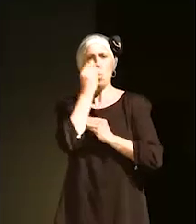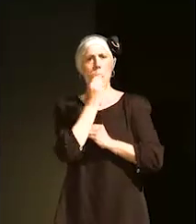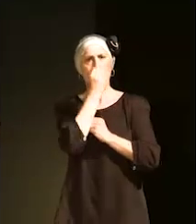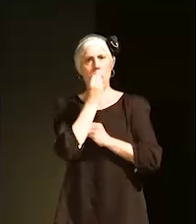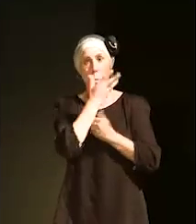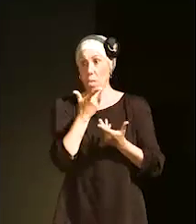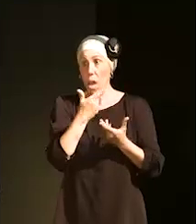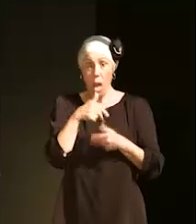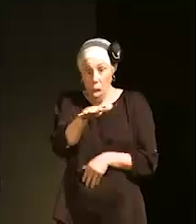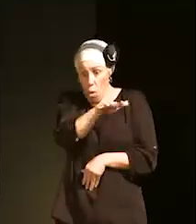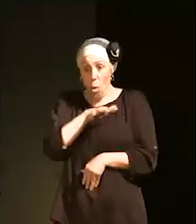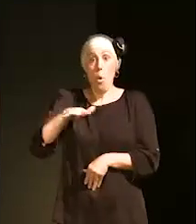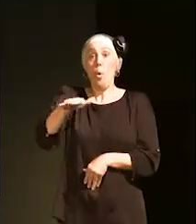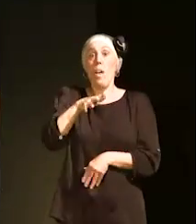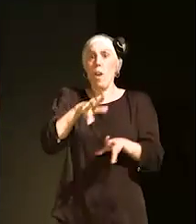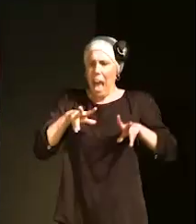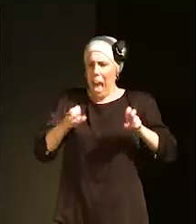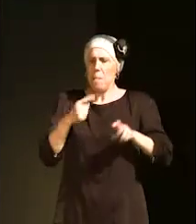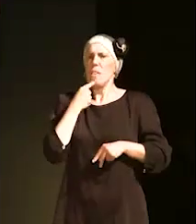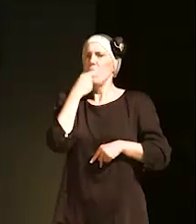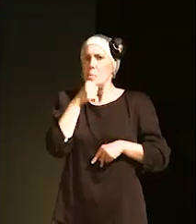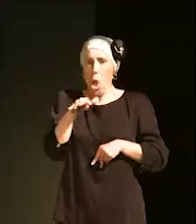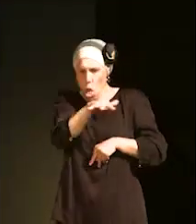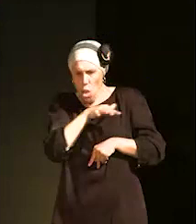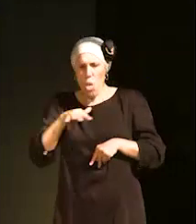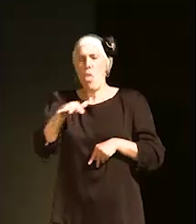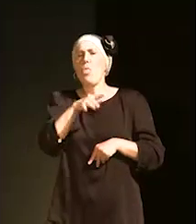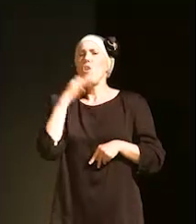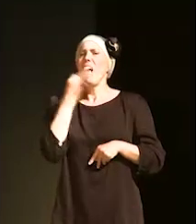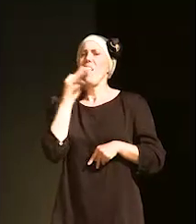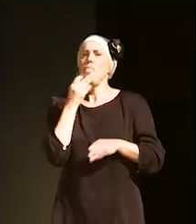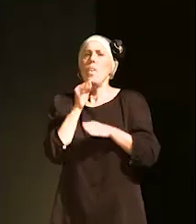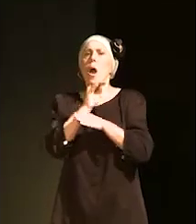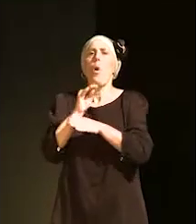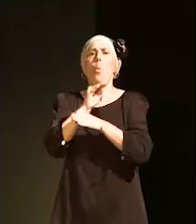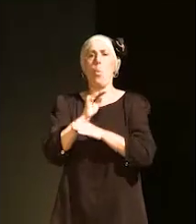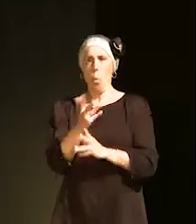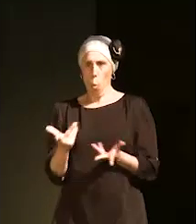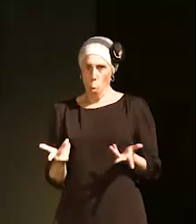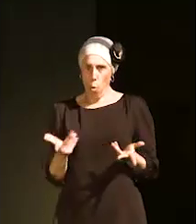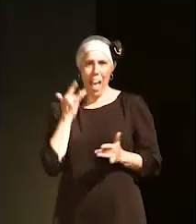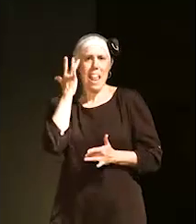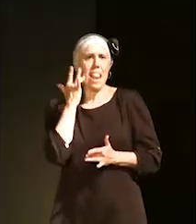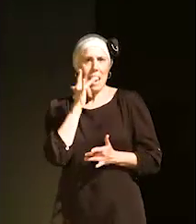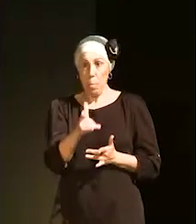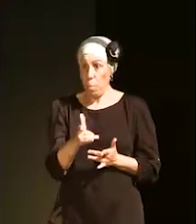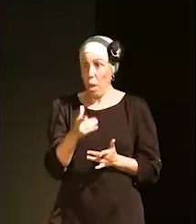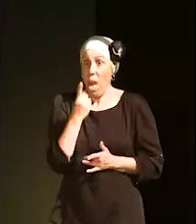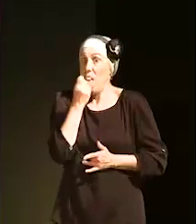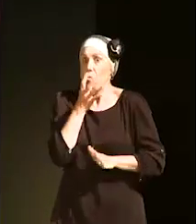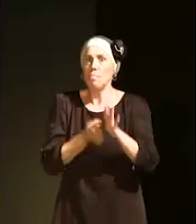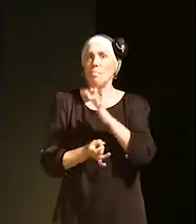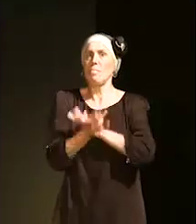como decíamos al inicio necesita sanarse necesita sanarse la creación de una metodología